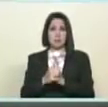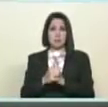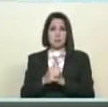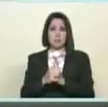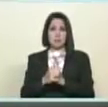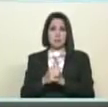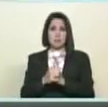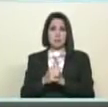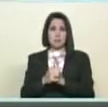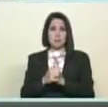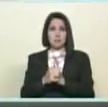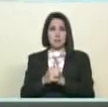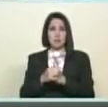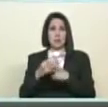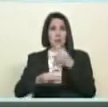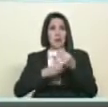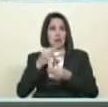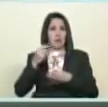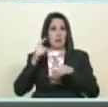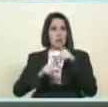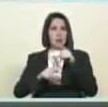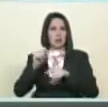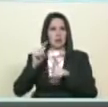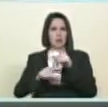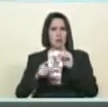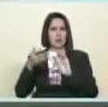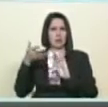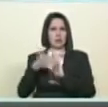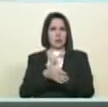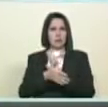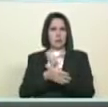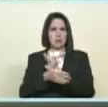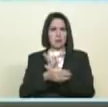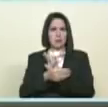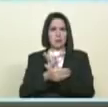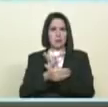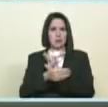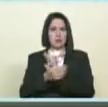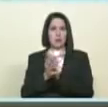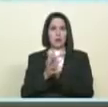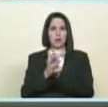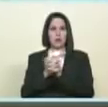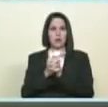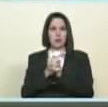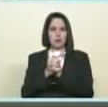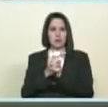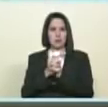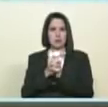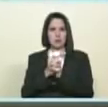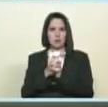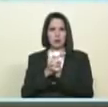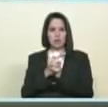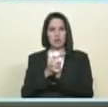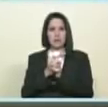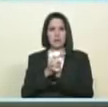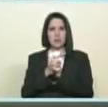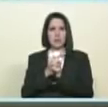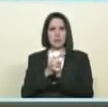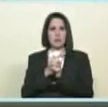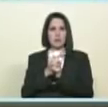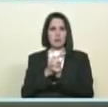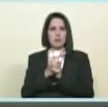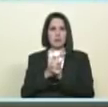cumpliendo órdenes de los Estados Unidos, del gobierno de los Estados Unidos. Juan Manuel Santos, que